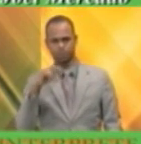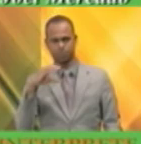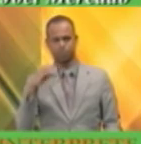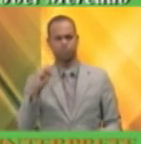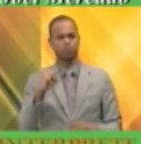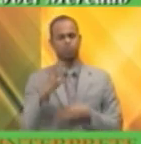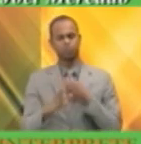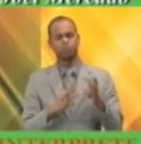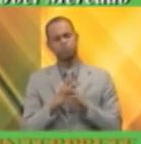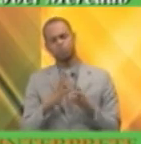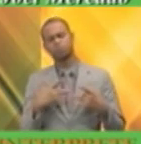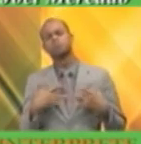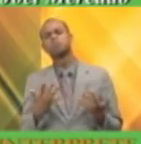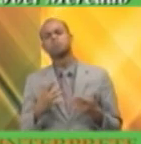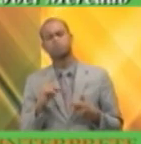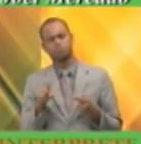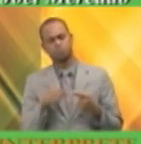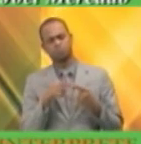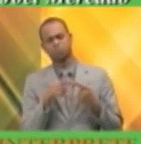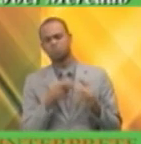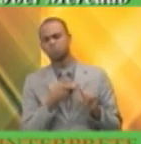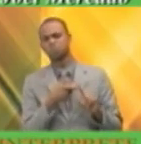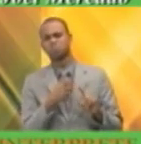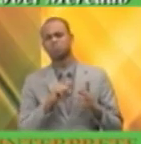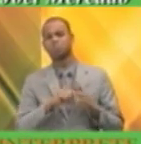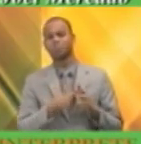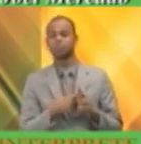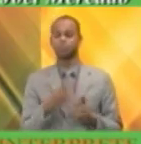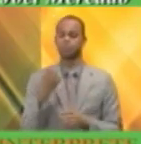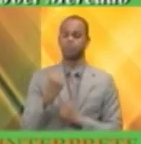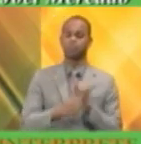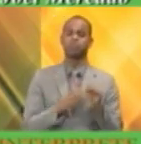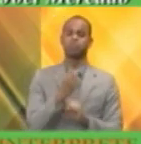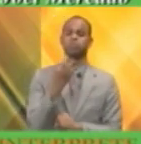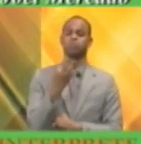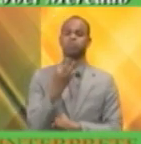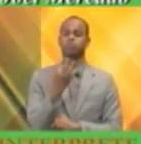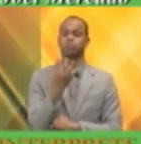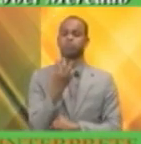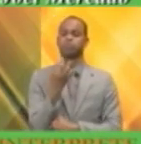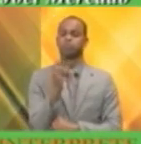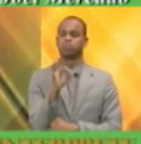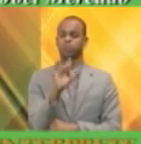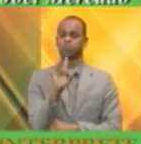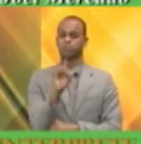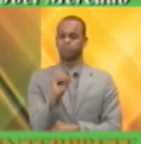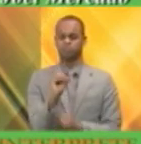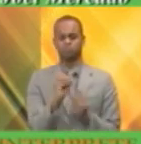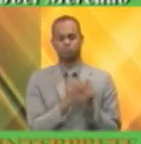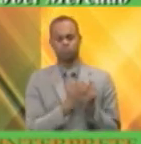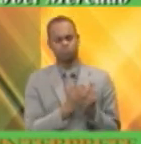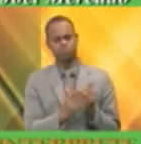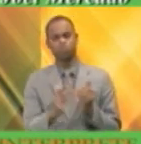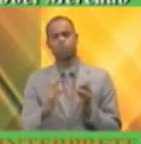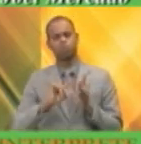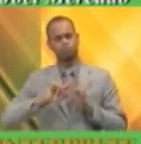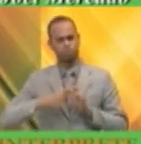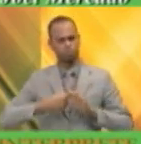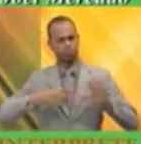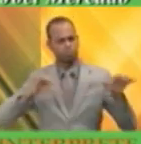Sí, a partir de los años 80 es cuando se inicia ya con más